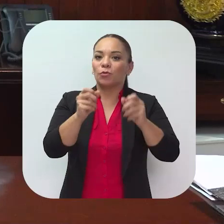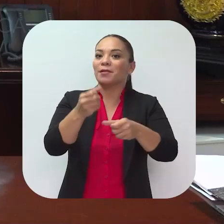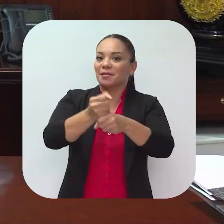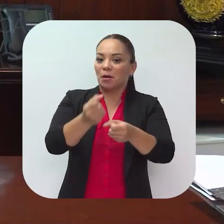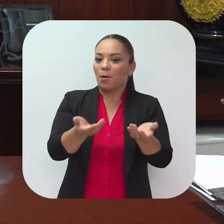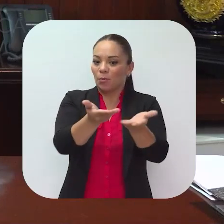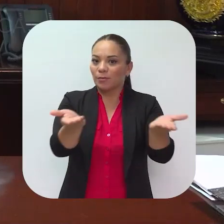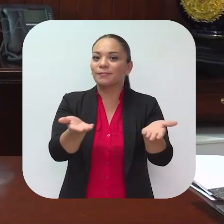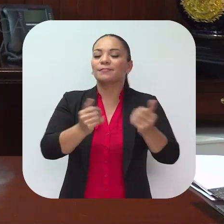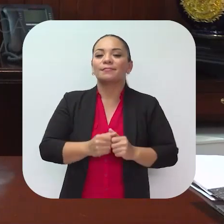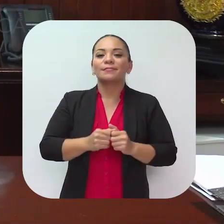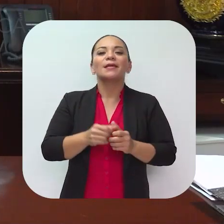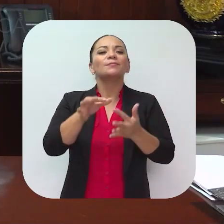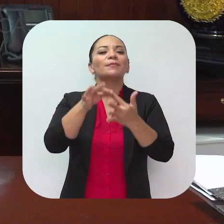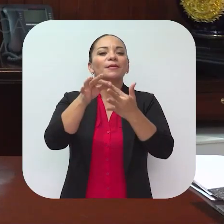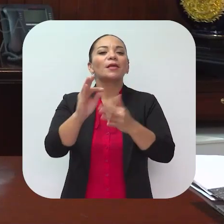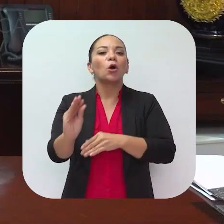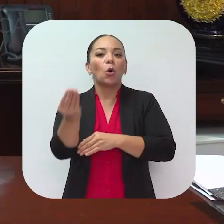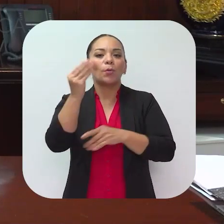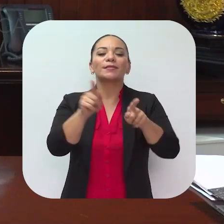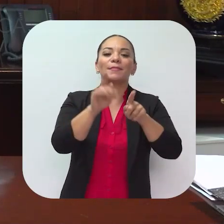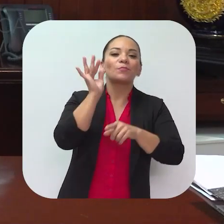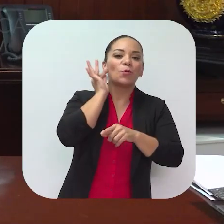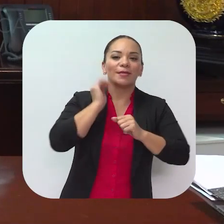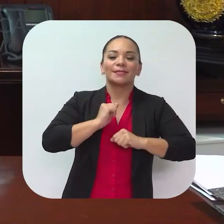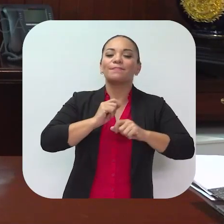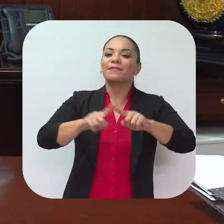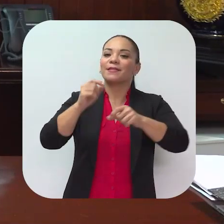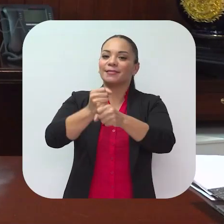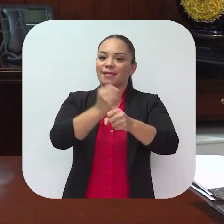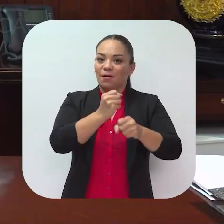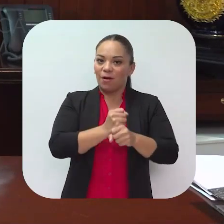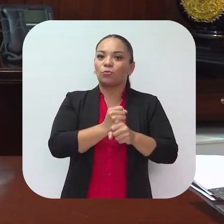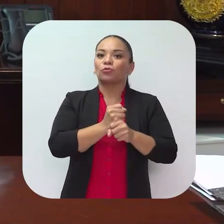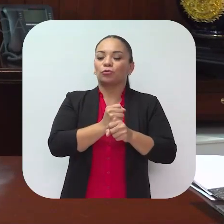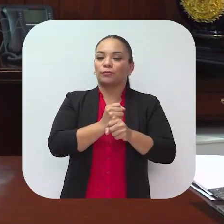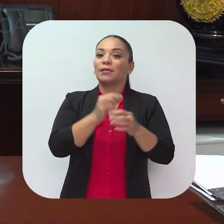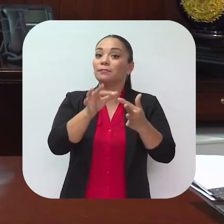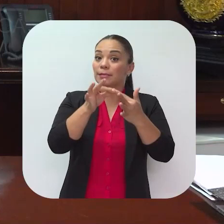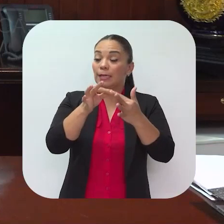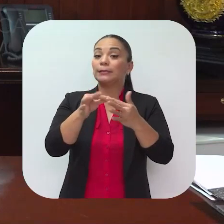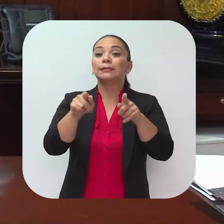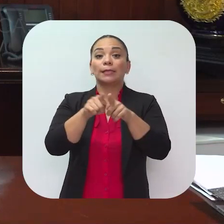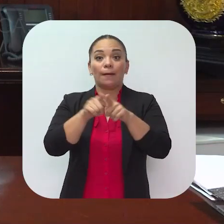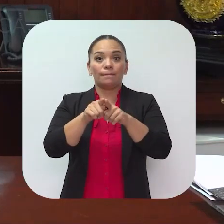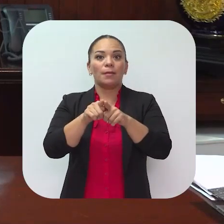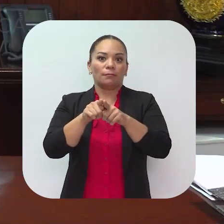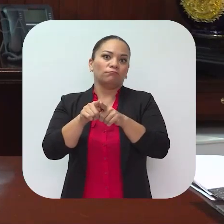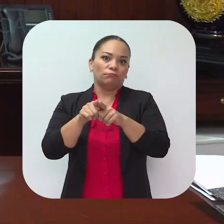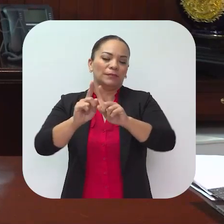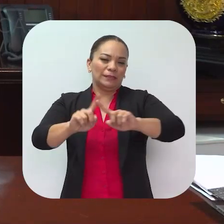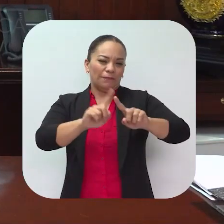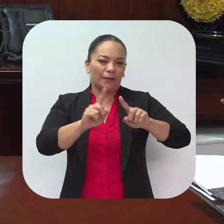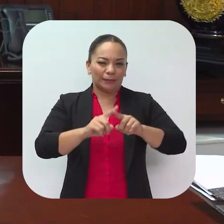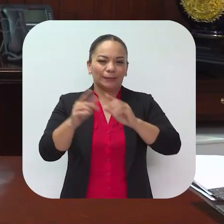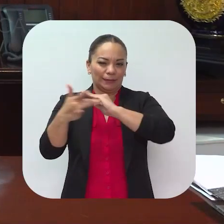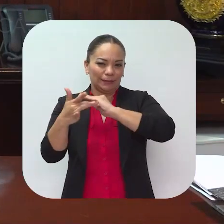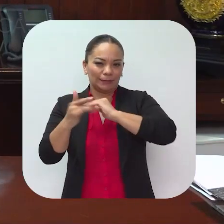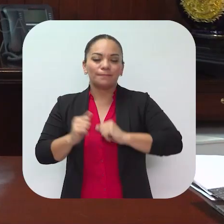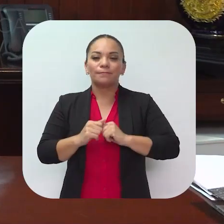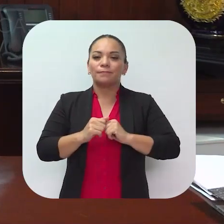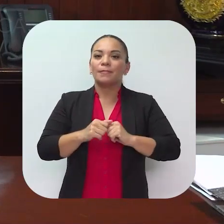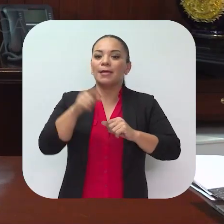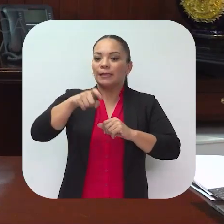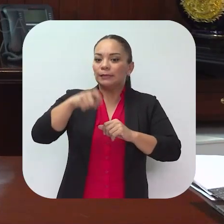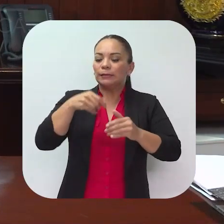brindará oportunidades de trabajo, principalmente para jóvenes y mujeres, en actividades excepcionales y calificadas que